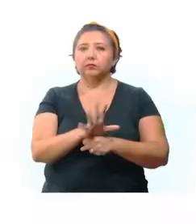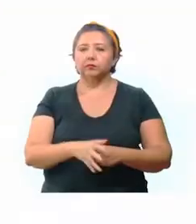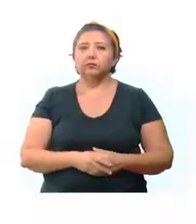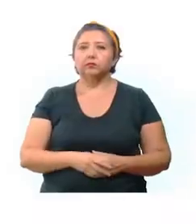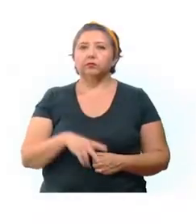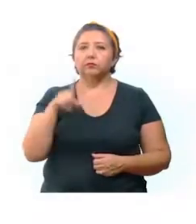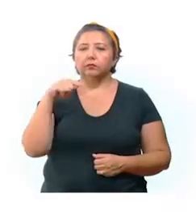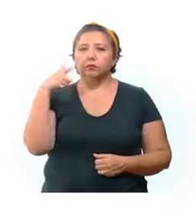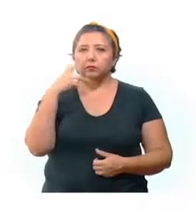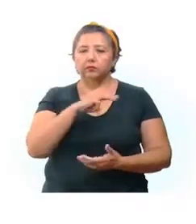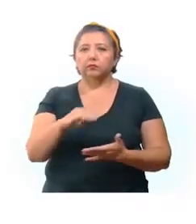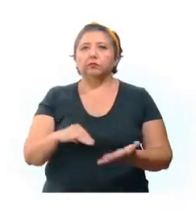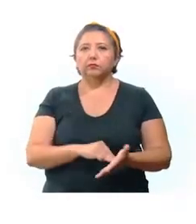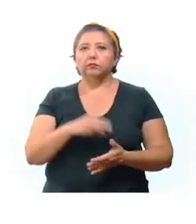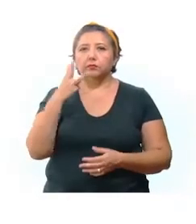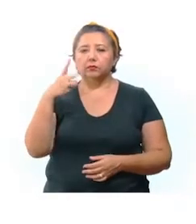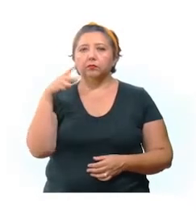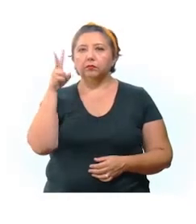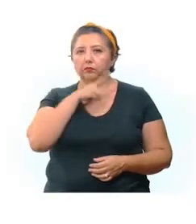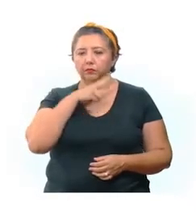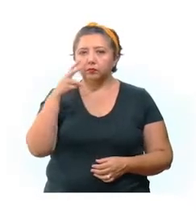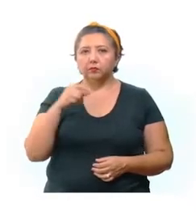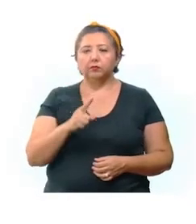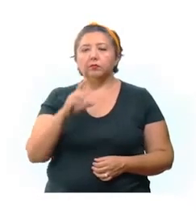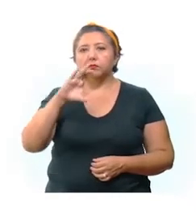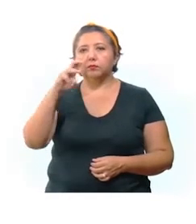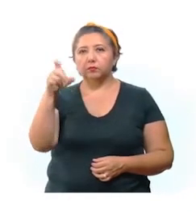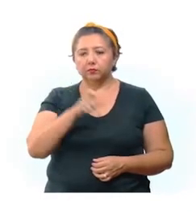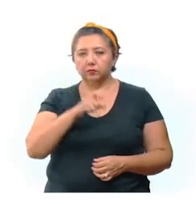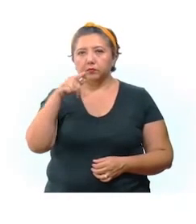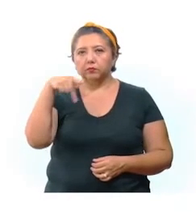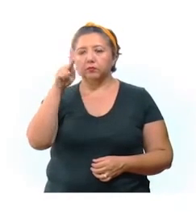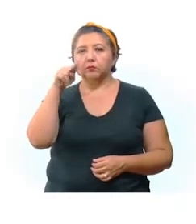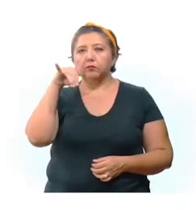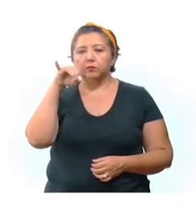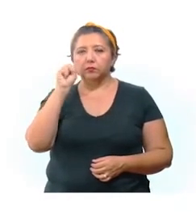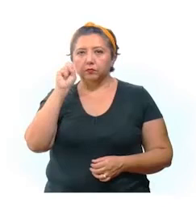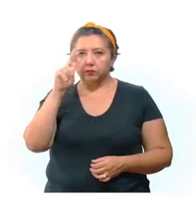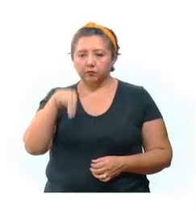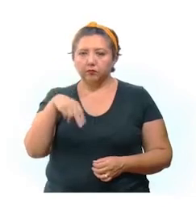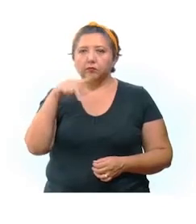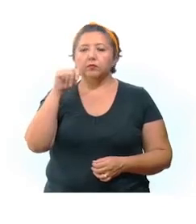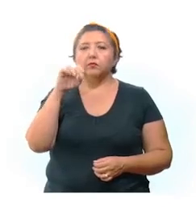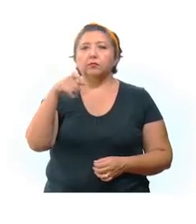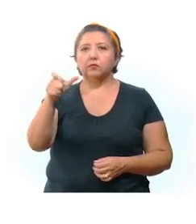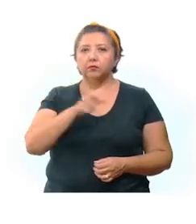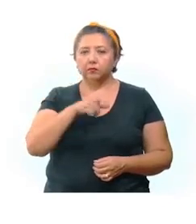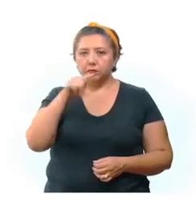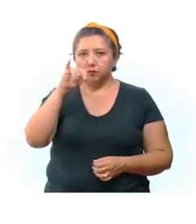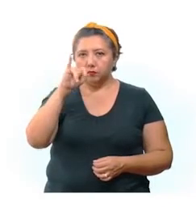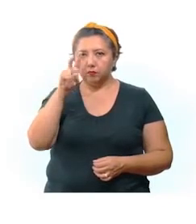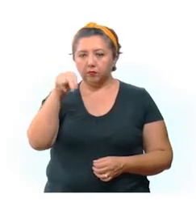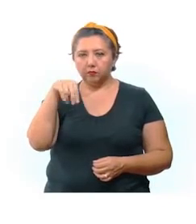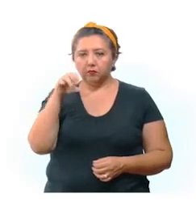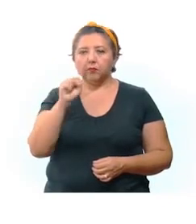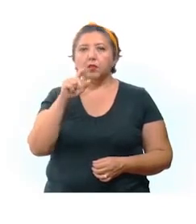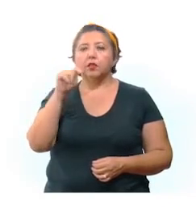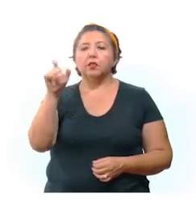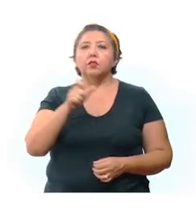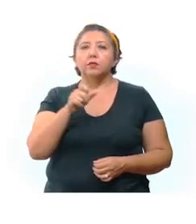coronavirus, 72 en Mérida, 3 en Valladolid y 1 en Chemash, Canacín, Maxcanú, Tecantó, Tecash, Tinum y